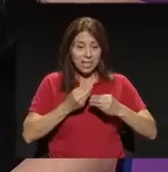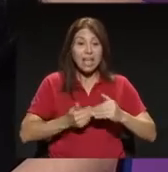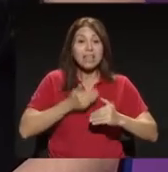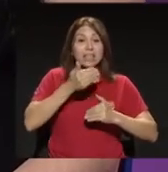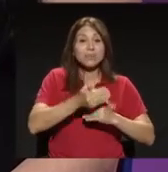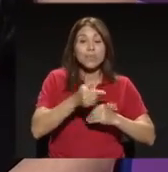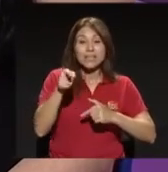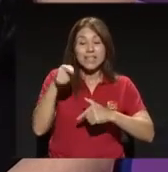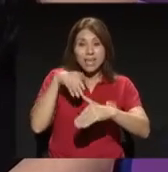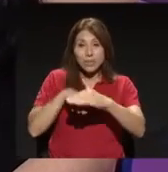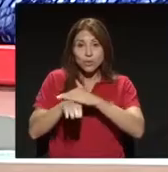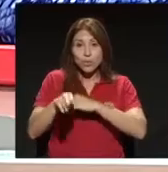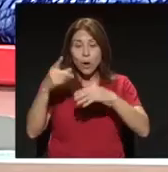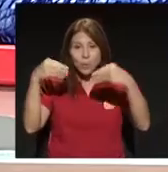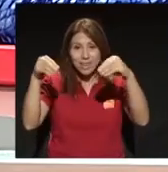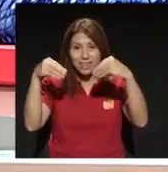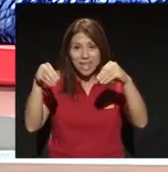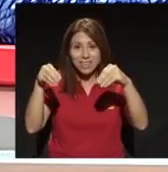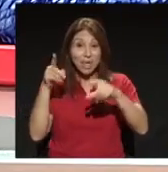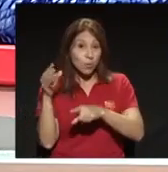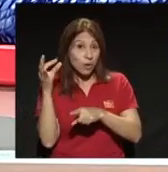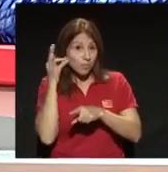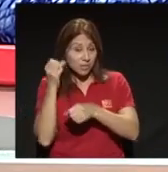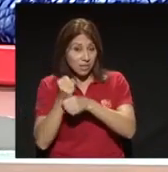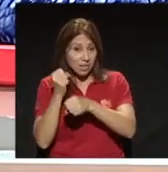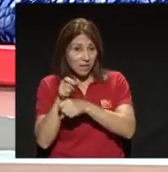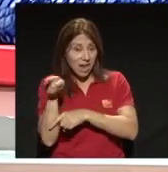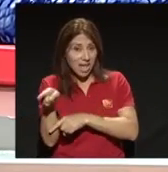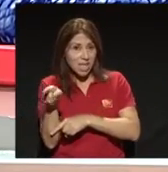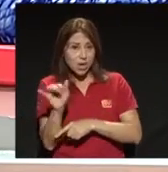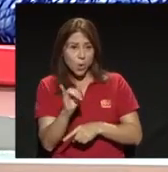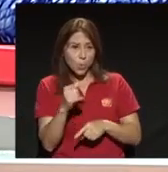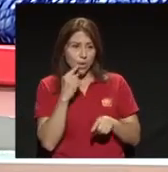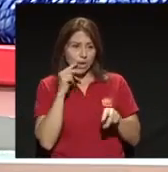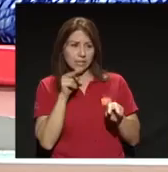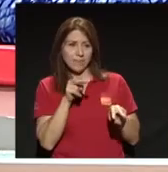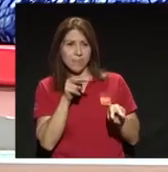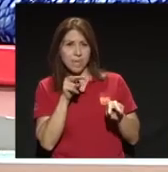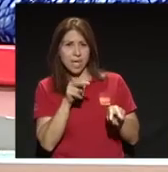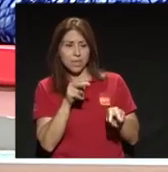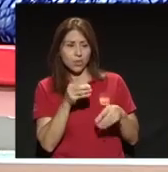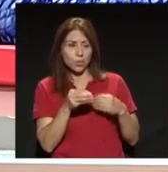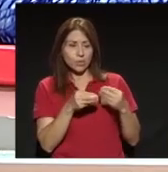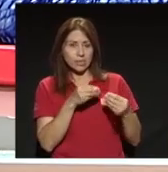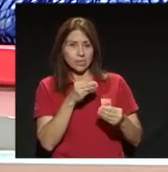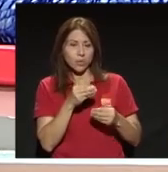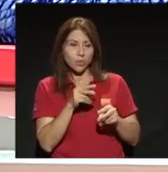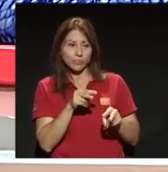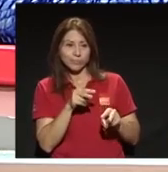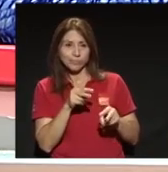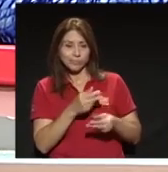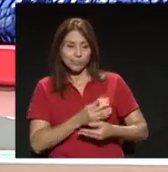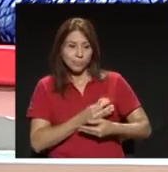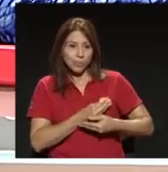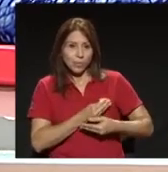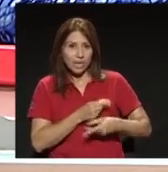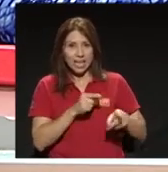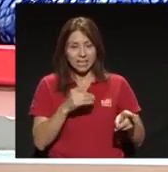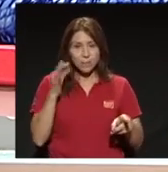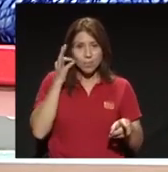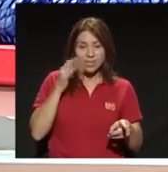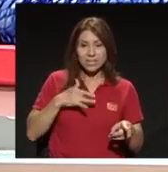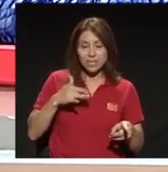y la unam empleado de la tienda como que la estaban viendo incómoda verdad entonces ella se sintió mal